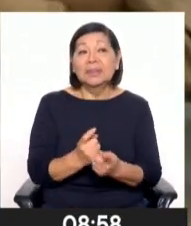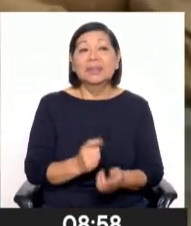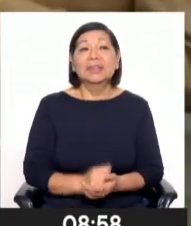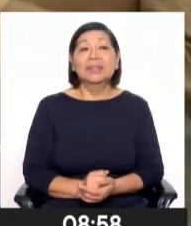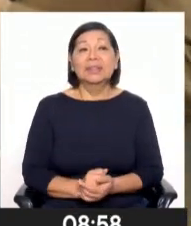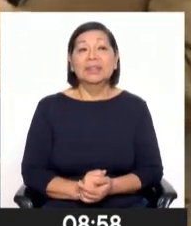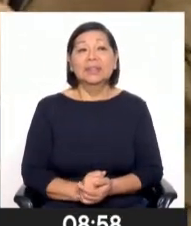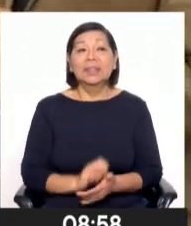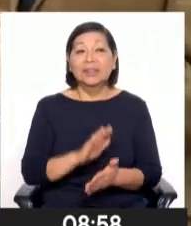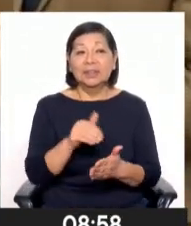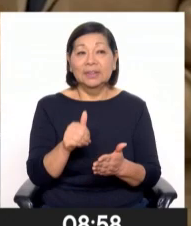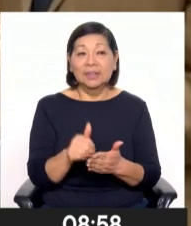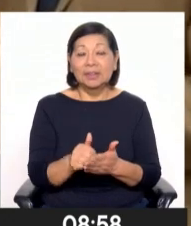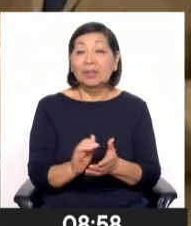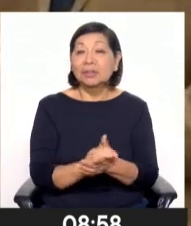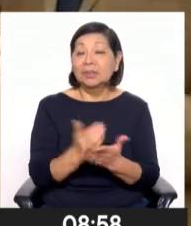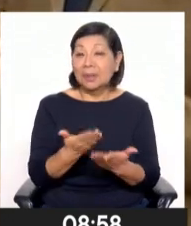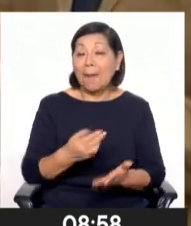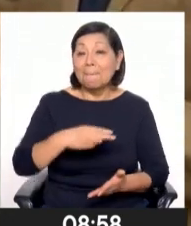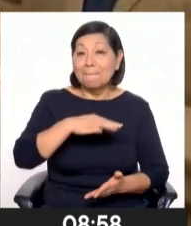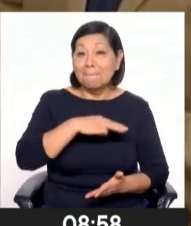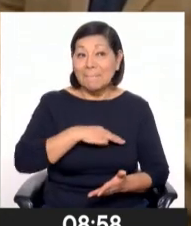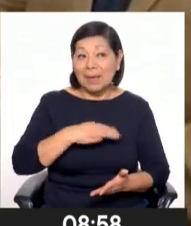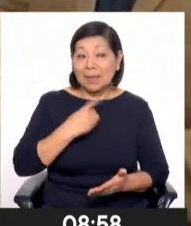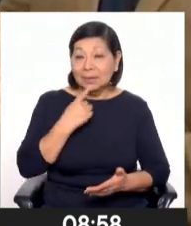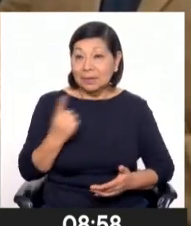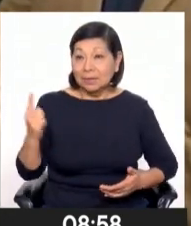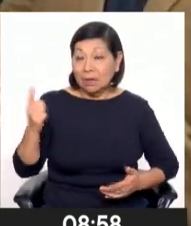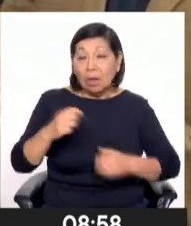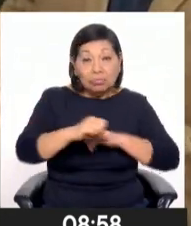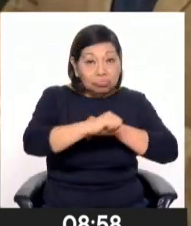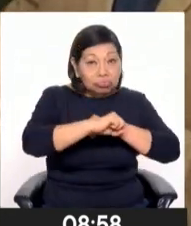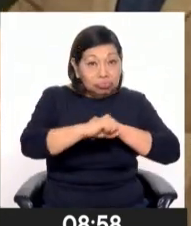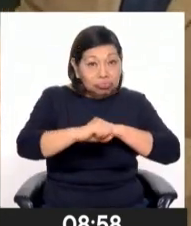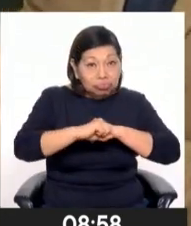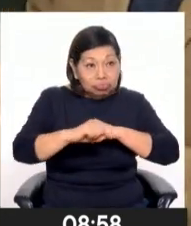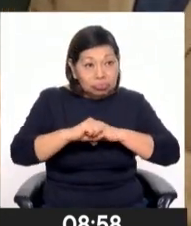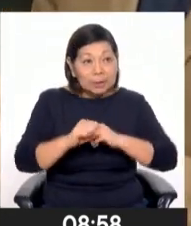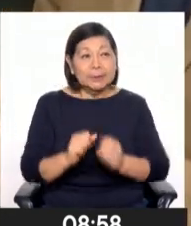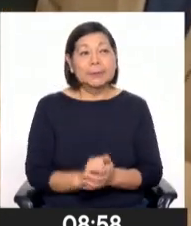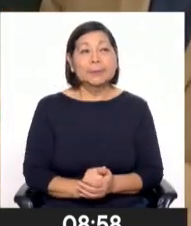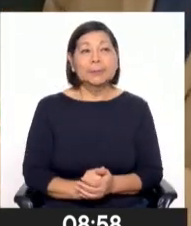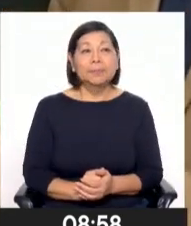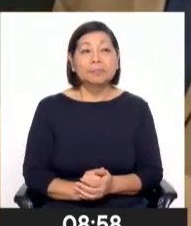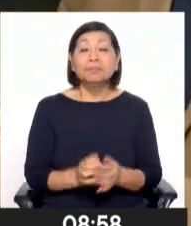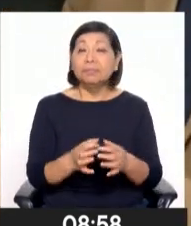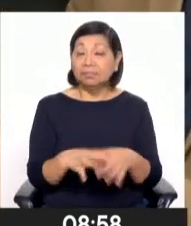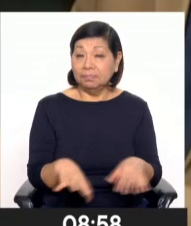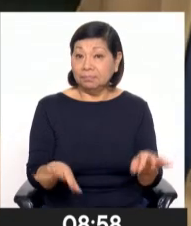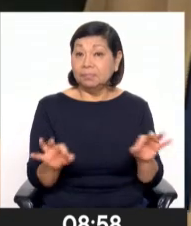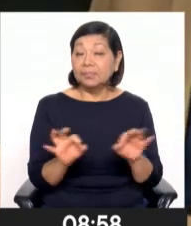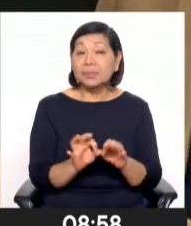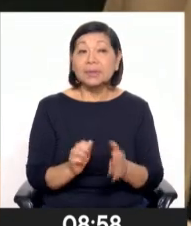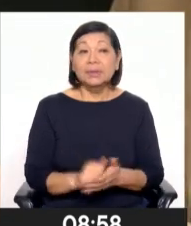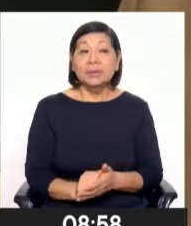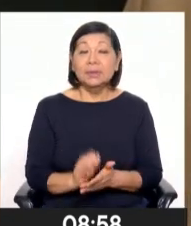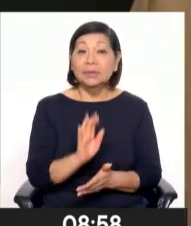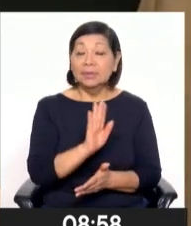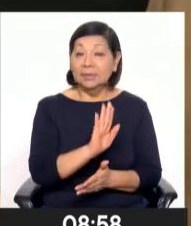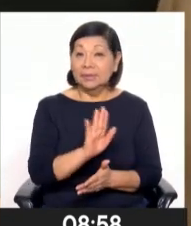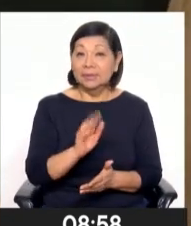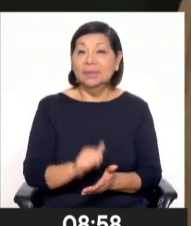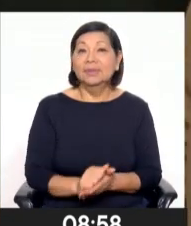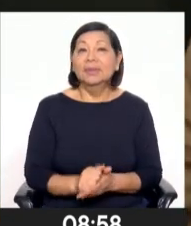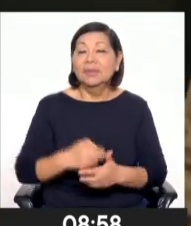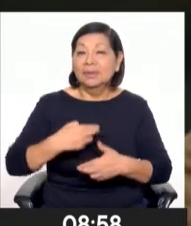todo este recibir un saludo de la ministra que es quien viene promoviendo este tipo de actividades la importancia recae en que hizo esta